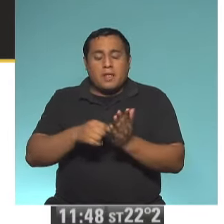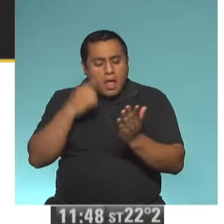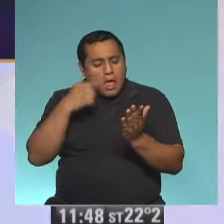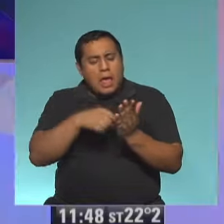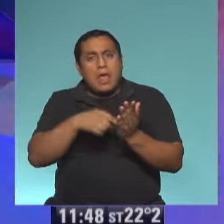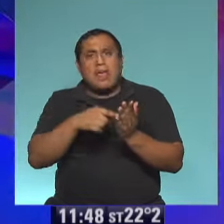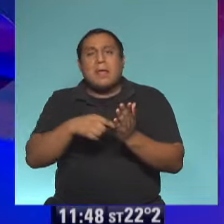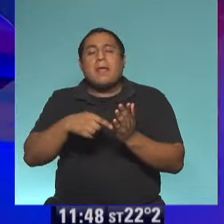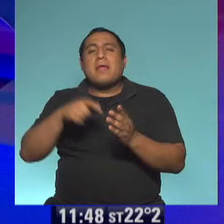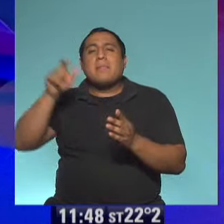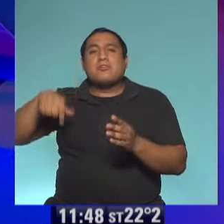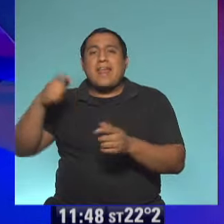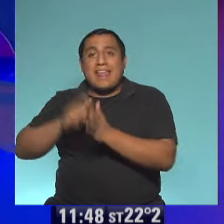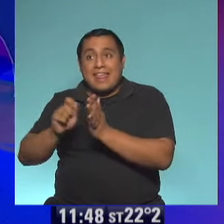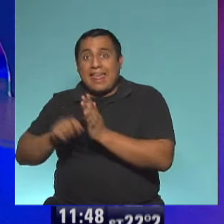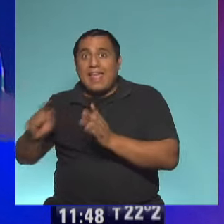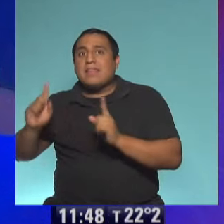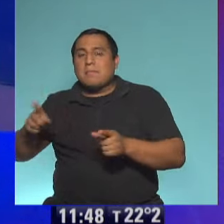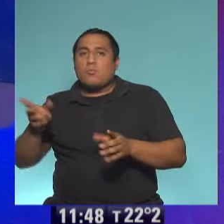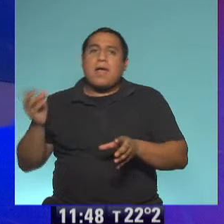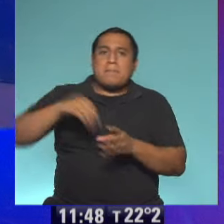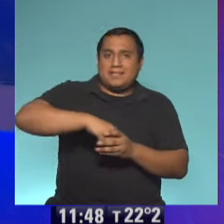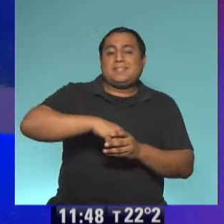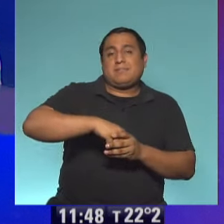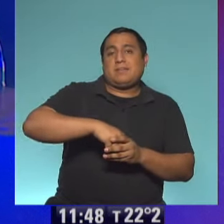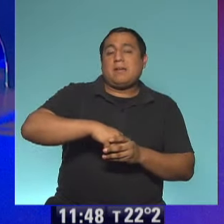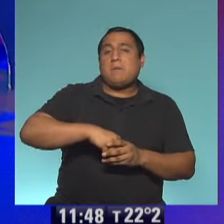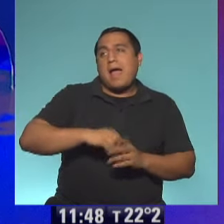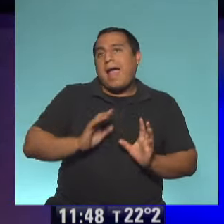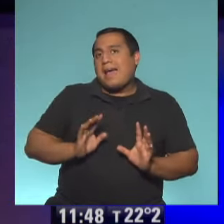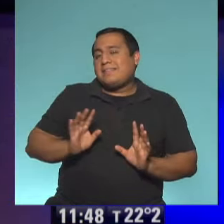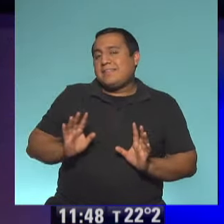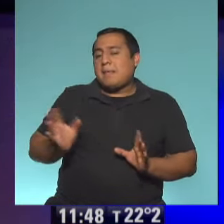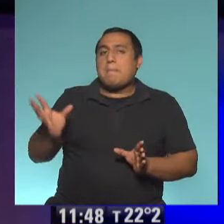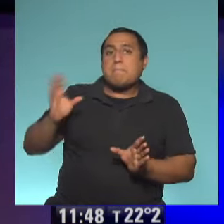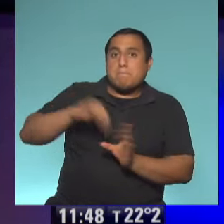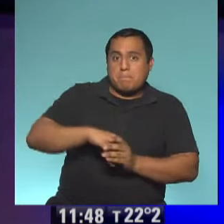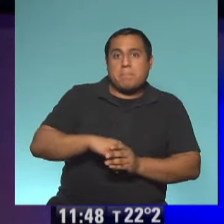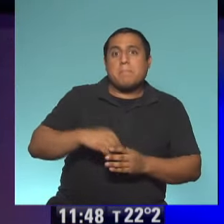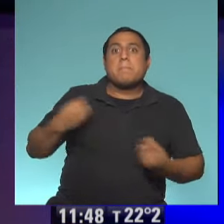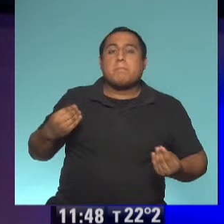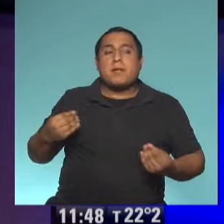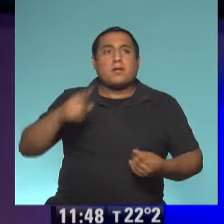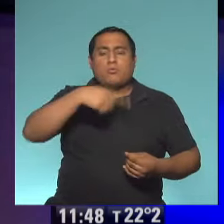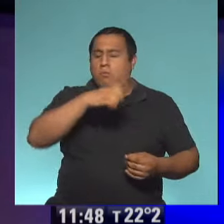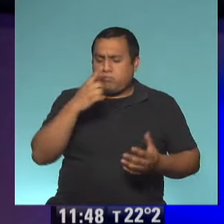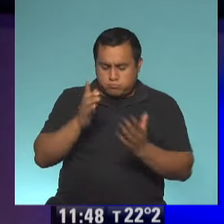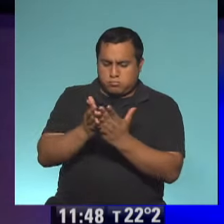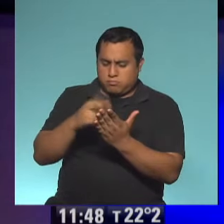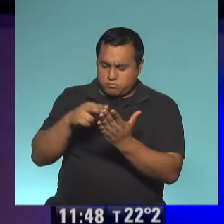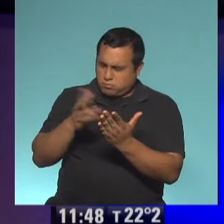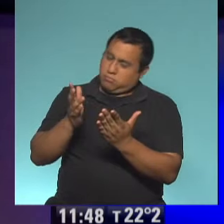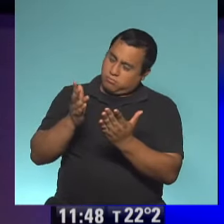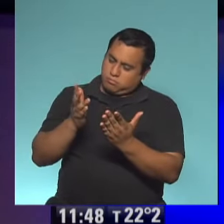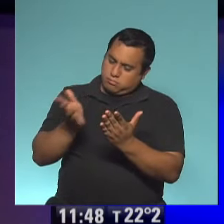del libro. Entonces es un recurso que muchos autores usan, que es como una estrategia que usan para, bueno, desconcertarnos, ¿no? Que es, ¿no?, como nos